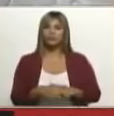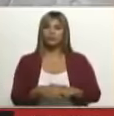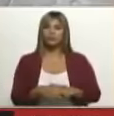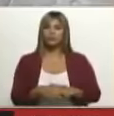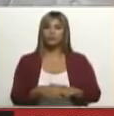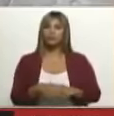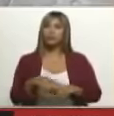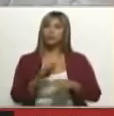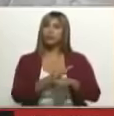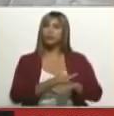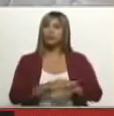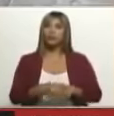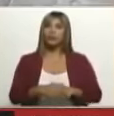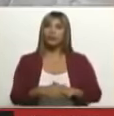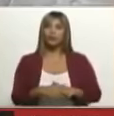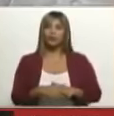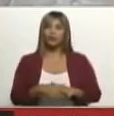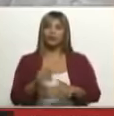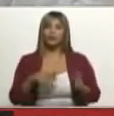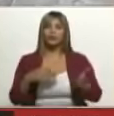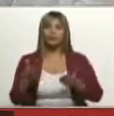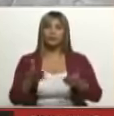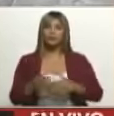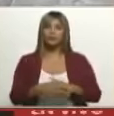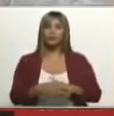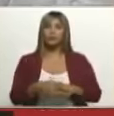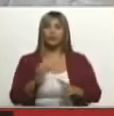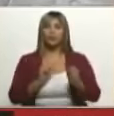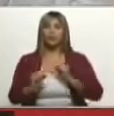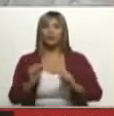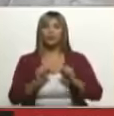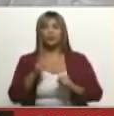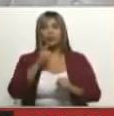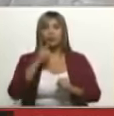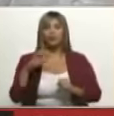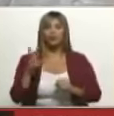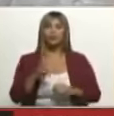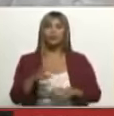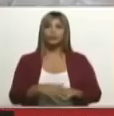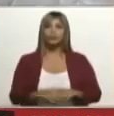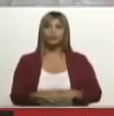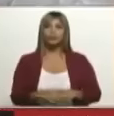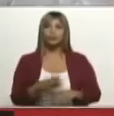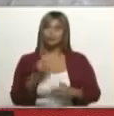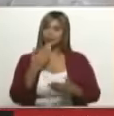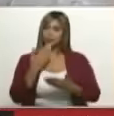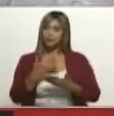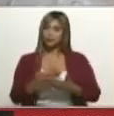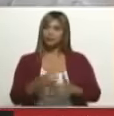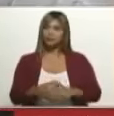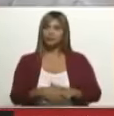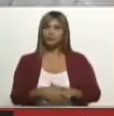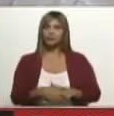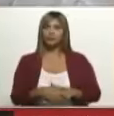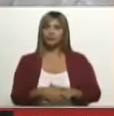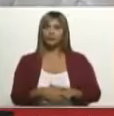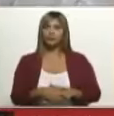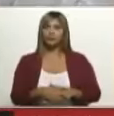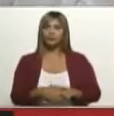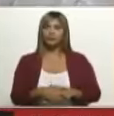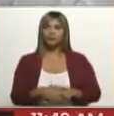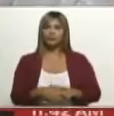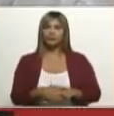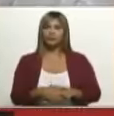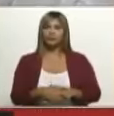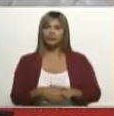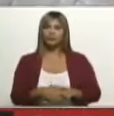por la garantía del servicio, la protección al pueblo venezolano. Muchas gracias. Palabras del vicepresidente sectorial Remigio